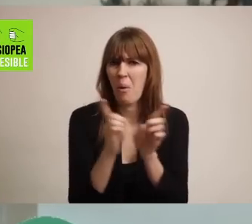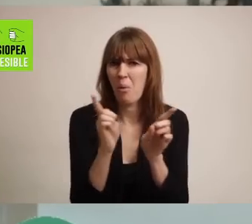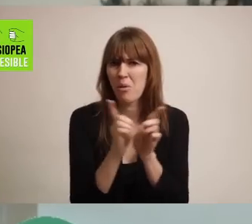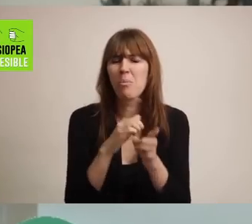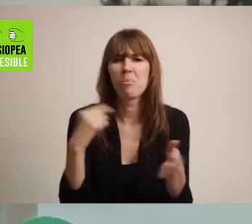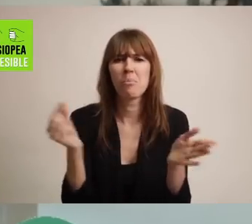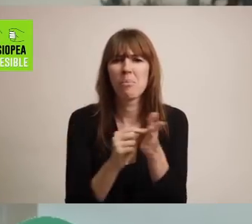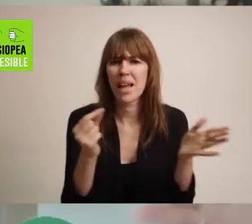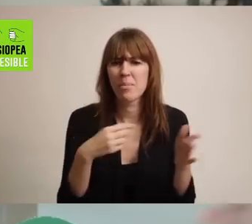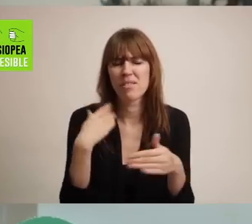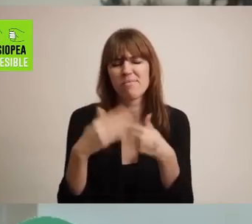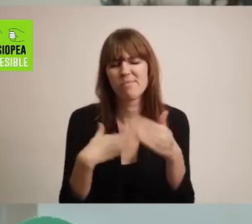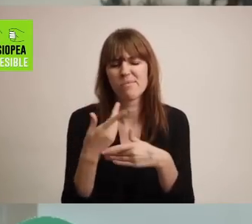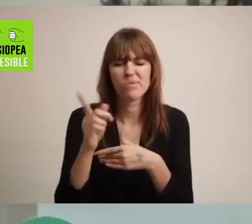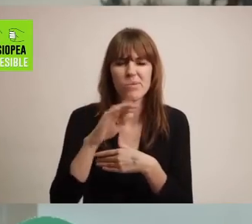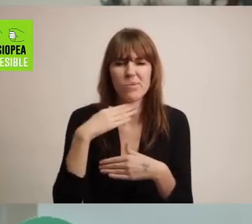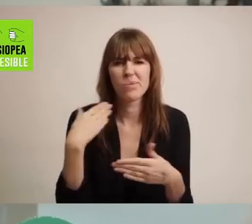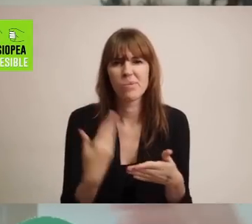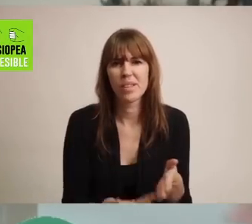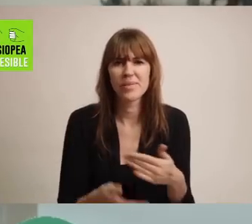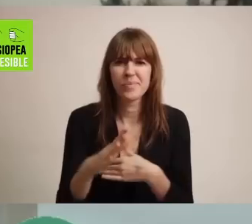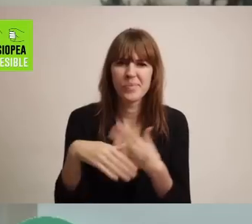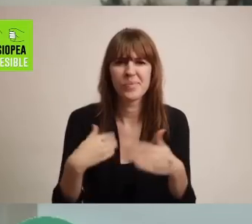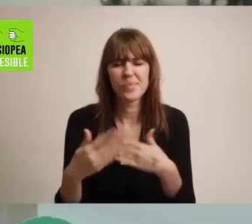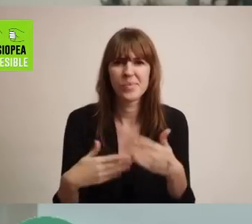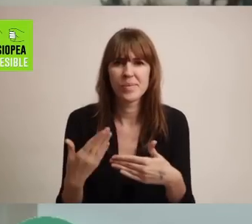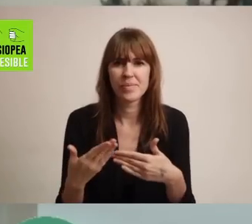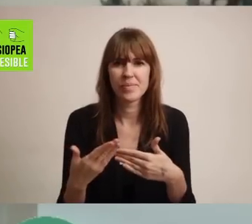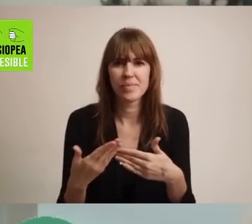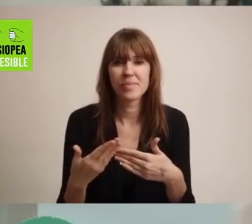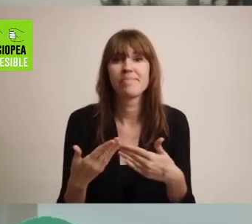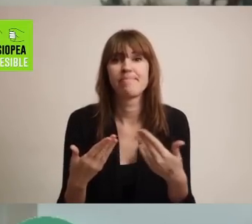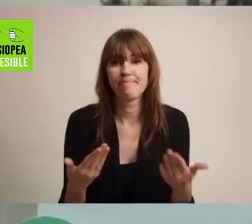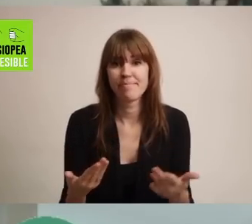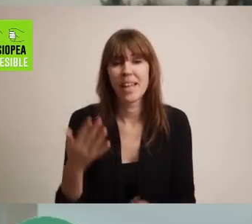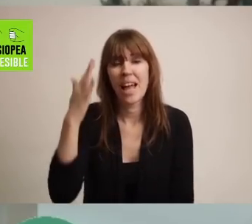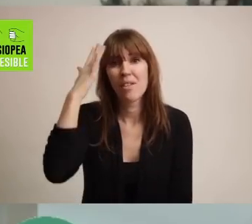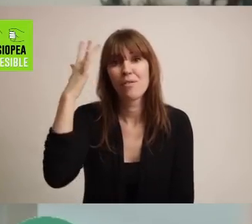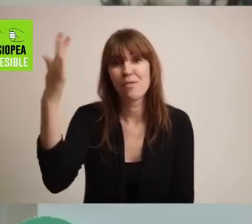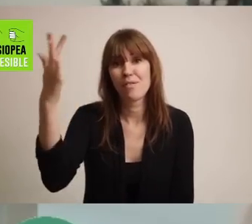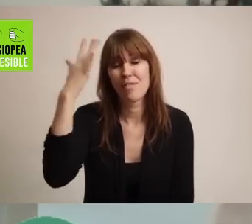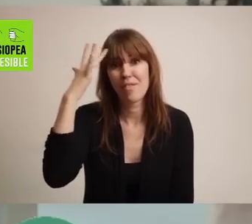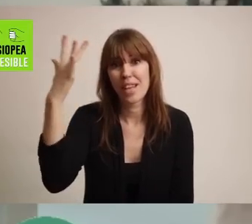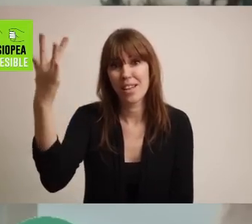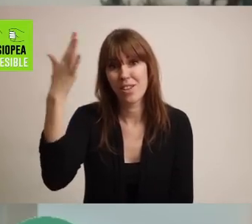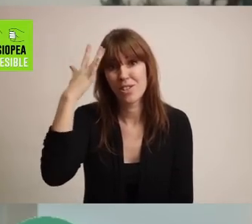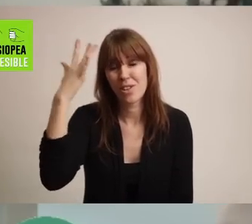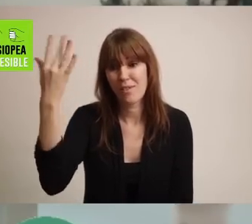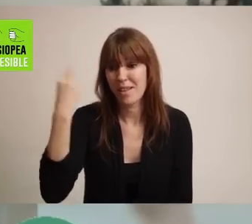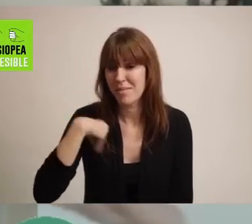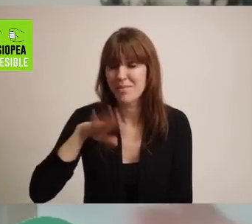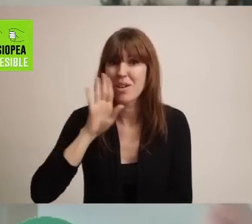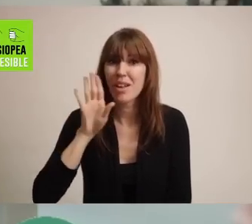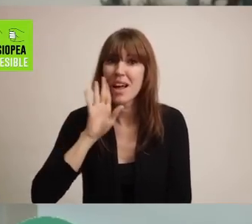rápidas, que no me dure mucho tiempo, además si me lo dan gratis mejor, una filosofía muy nada en sintonía con lo